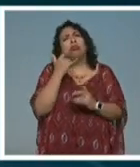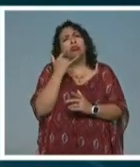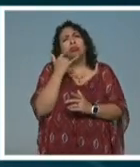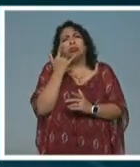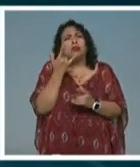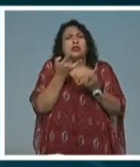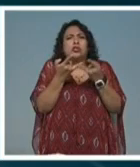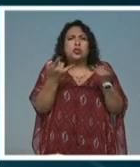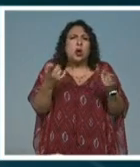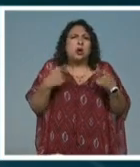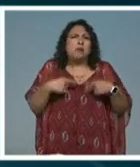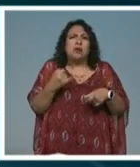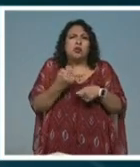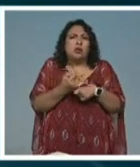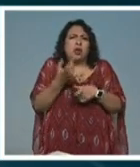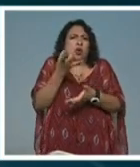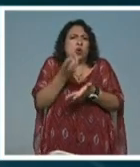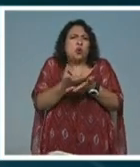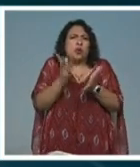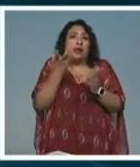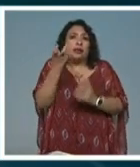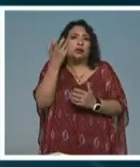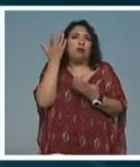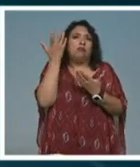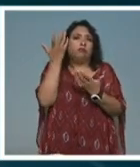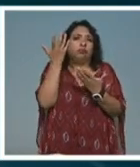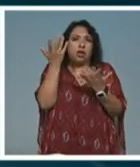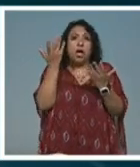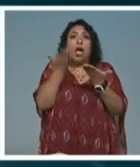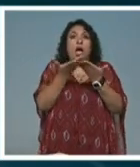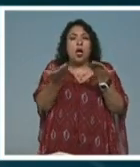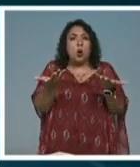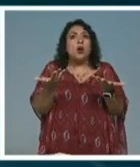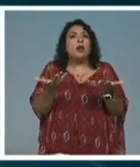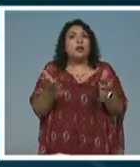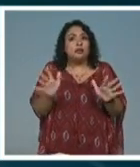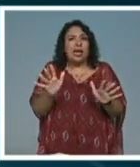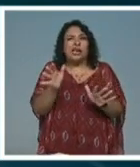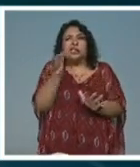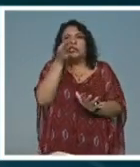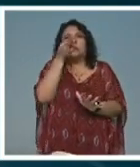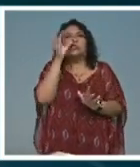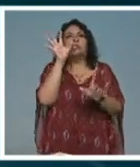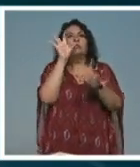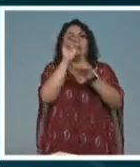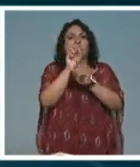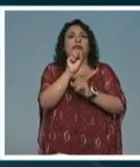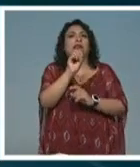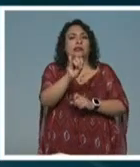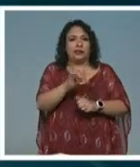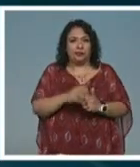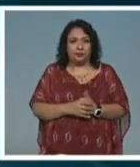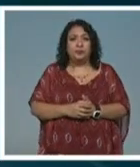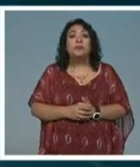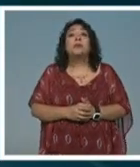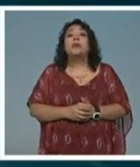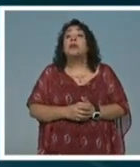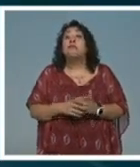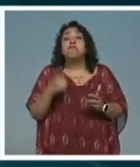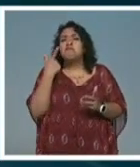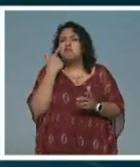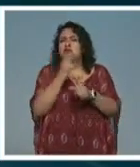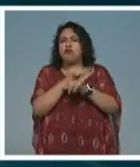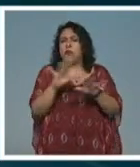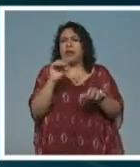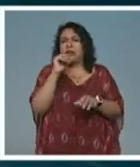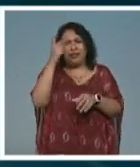las historias y los personajes. Ese es el sueño y ahora sí ya estamos bien cerca de lograrlo. Sin dar detalles,